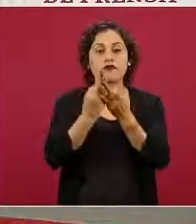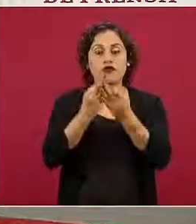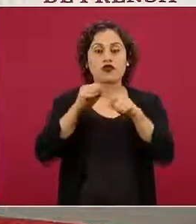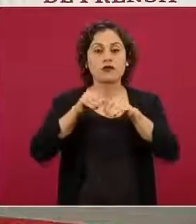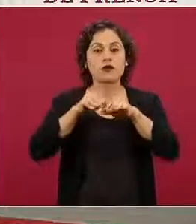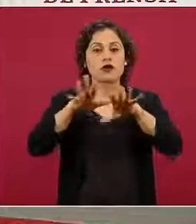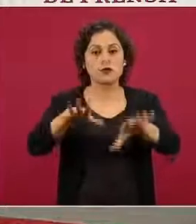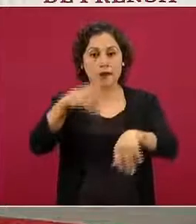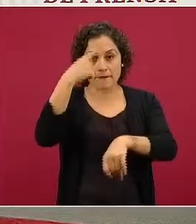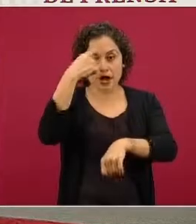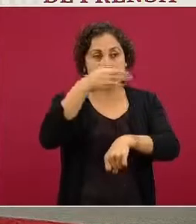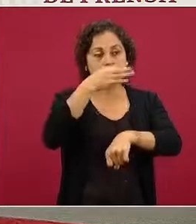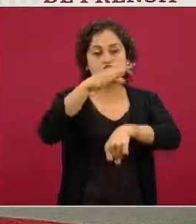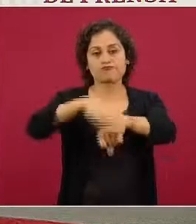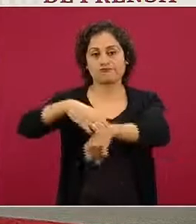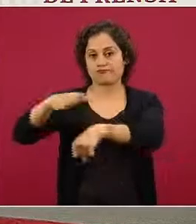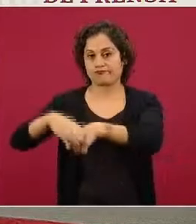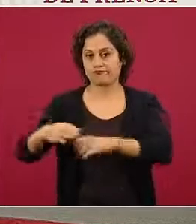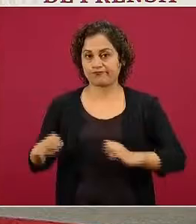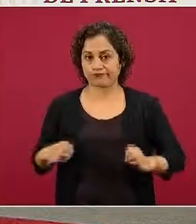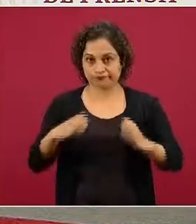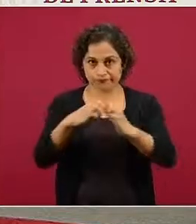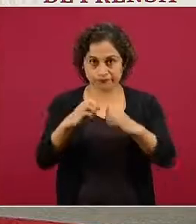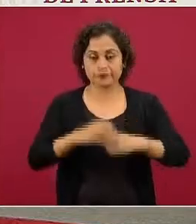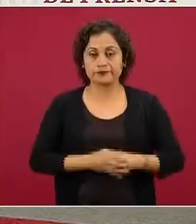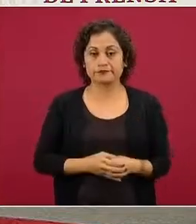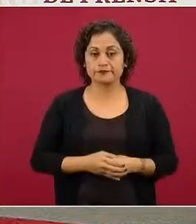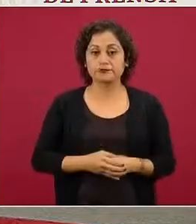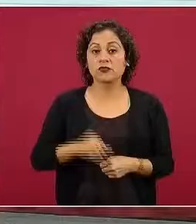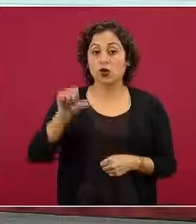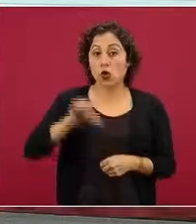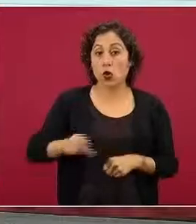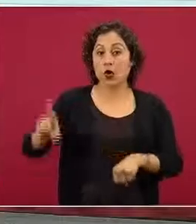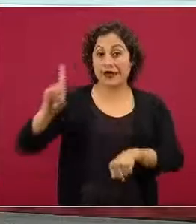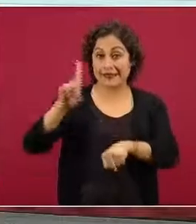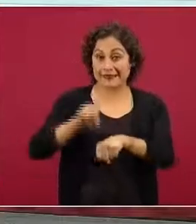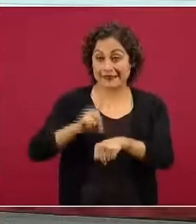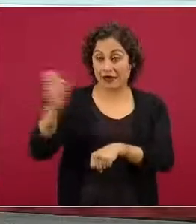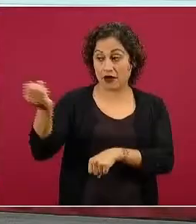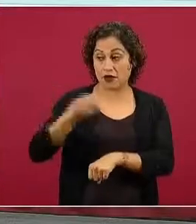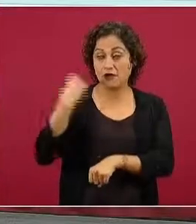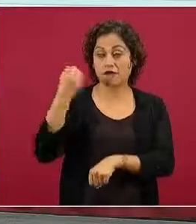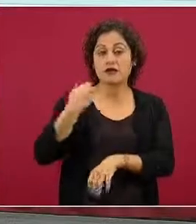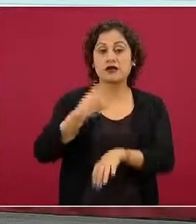de riesgos. Este día, esta conferencia de prensa es la número